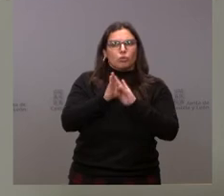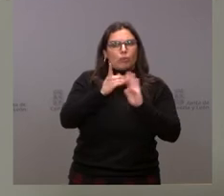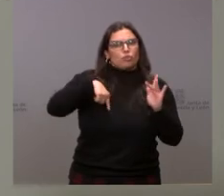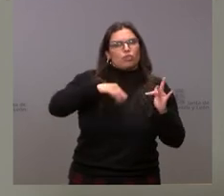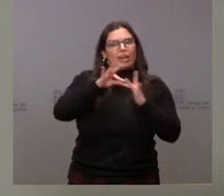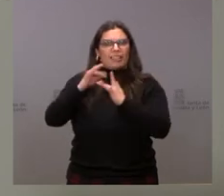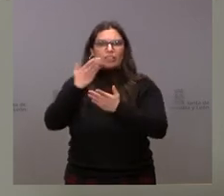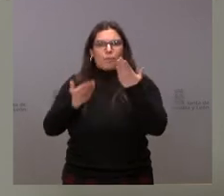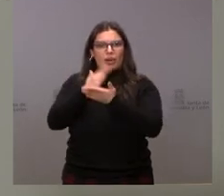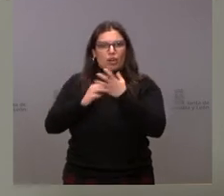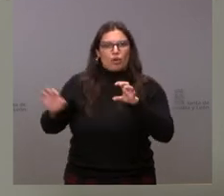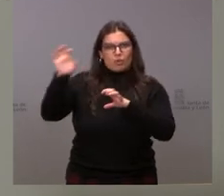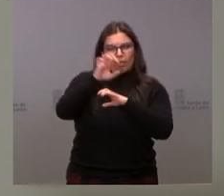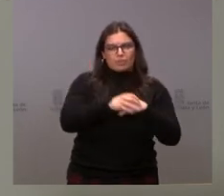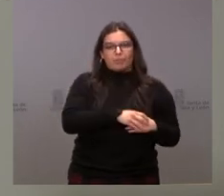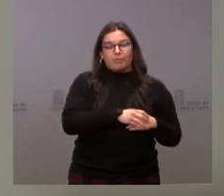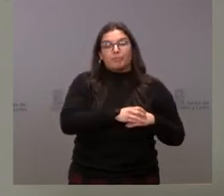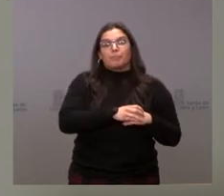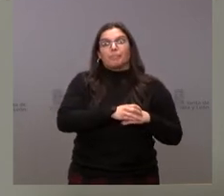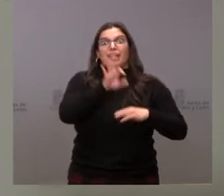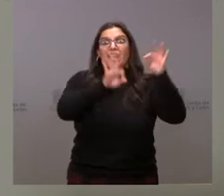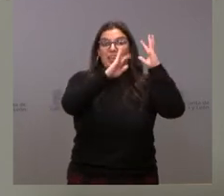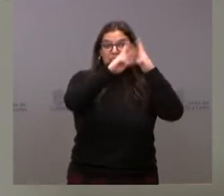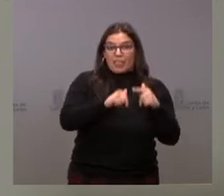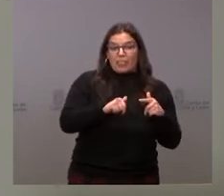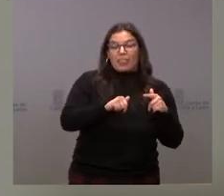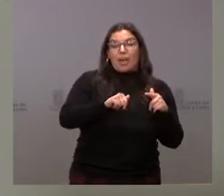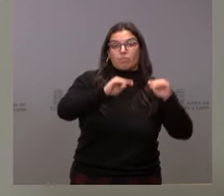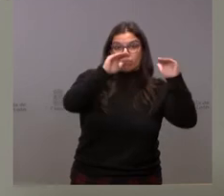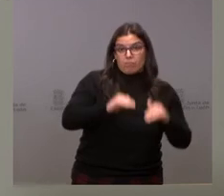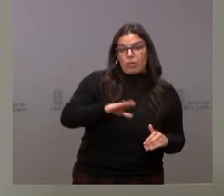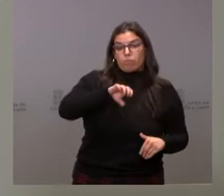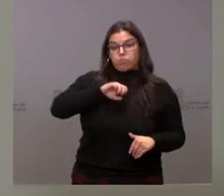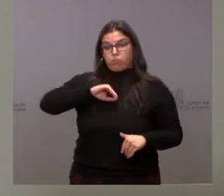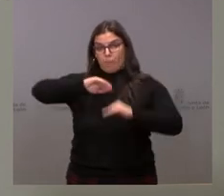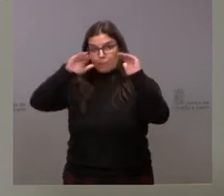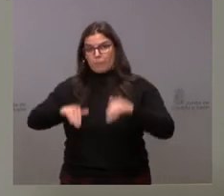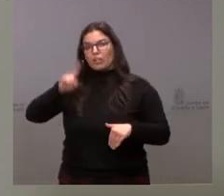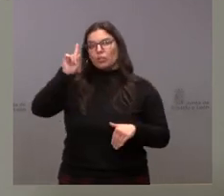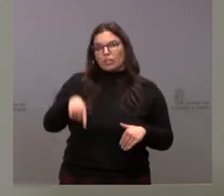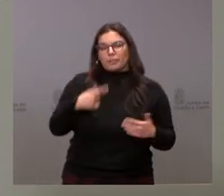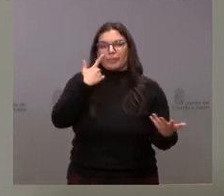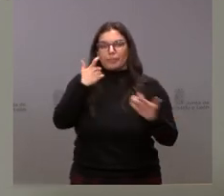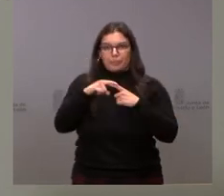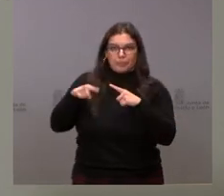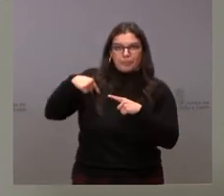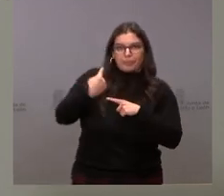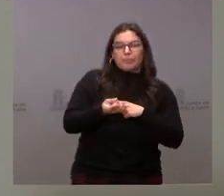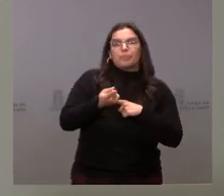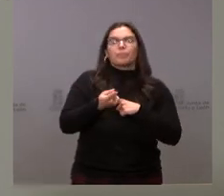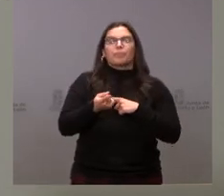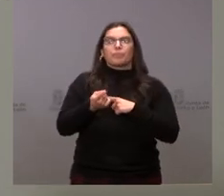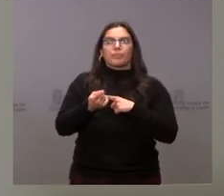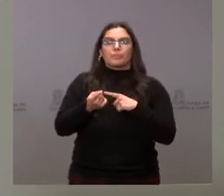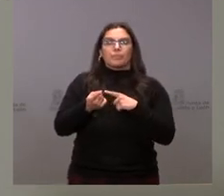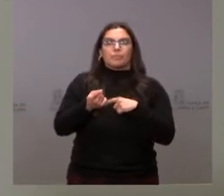dosis la bajada de la incidencia y el número de casos también se ve reflejada en la incidencia que tiene sobre el